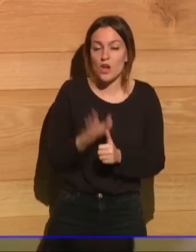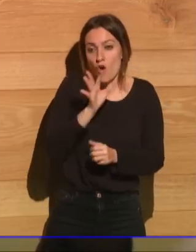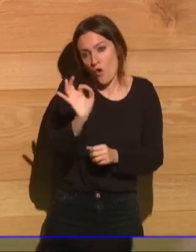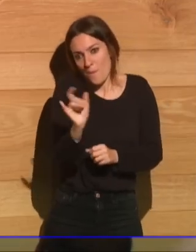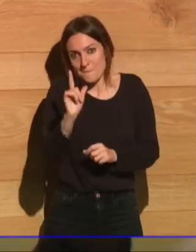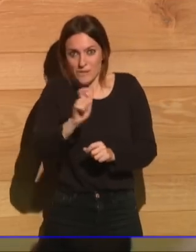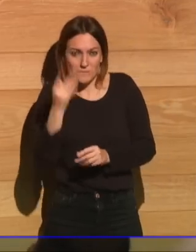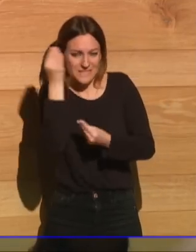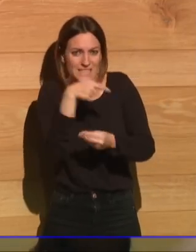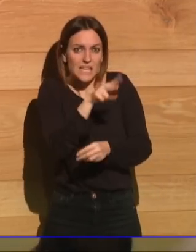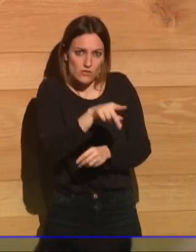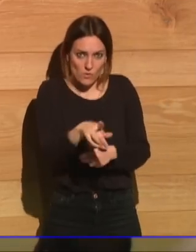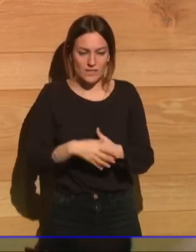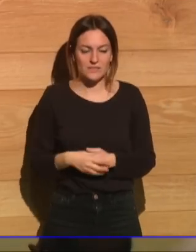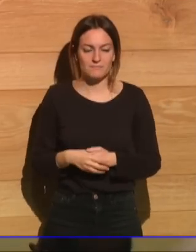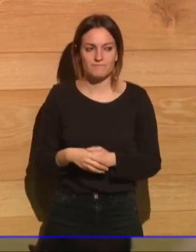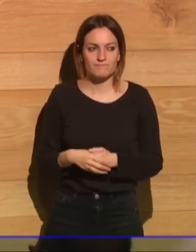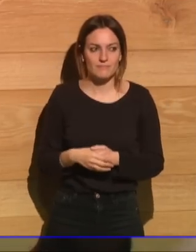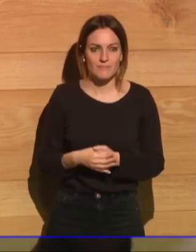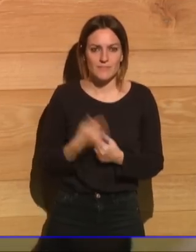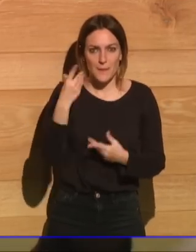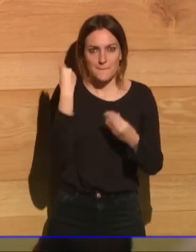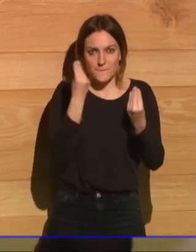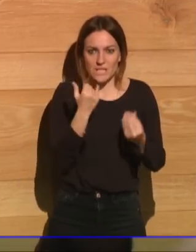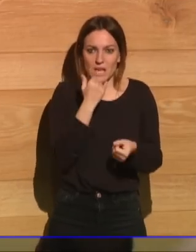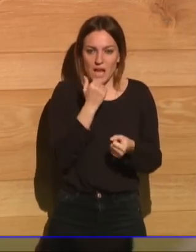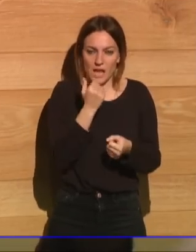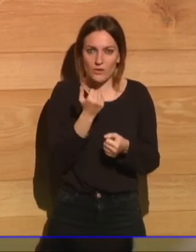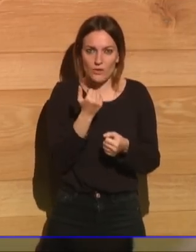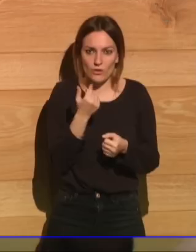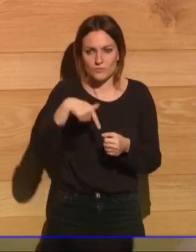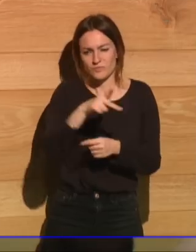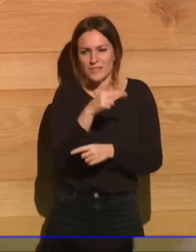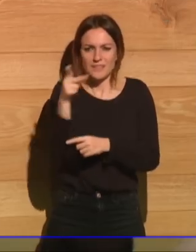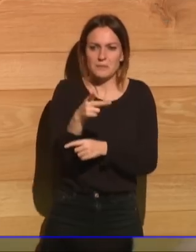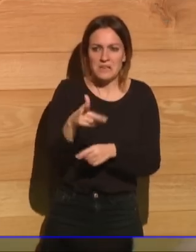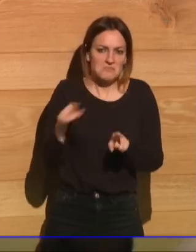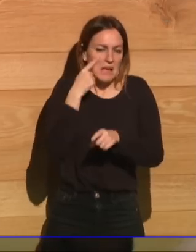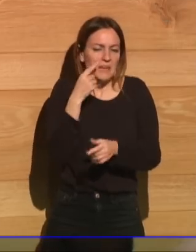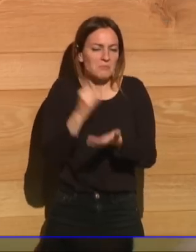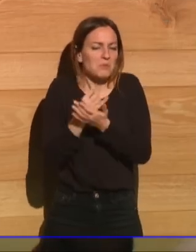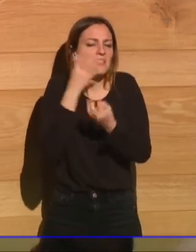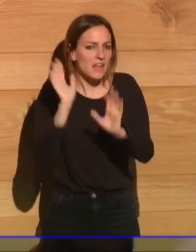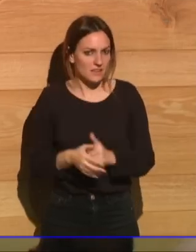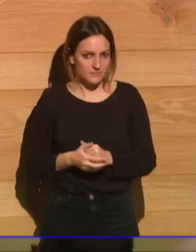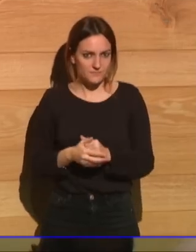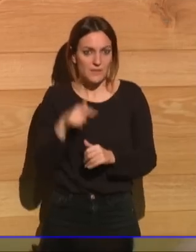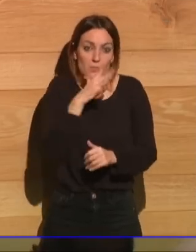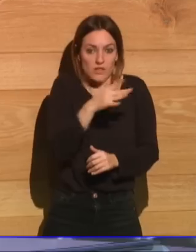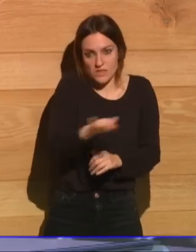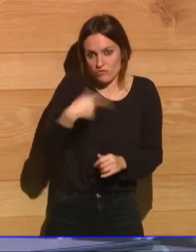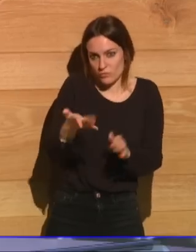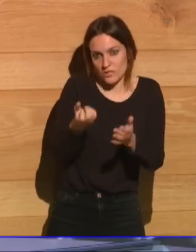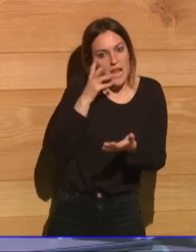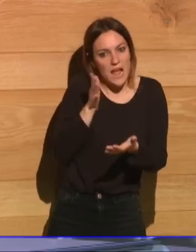lo son. Perdona, pero pero da la impresión de que es una toma. Vamos a grabarla como salga. que ya estos está. niños se tienen que acostumbrar. Eso es, claro. Cuando la gente piensa